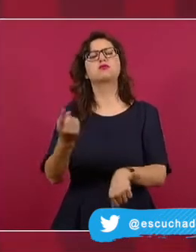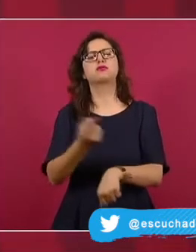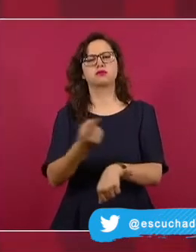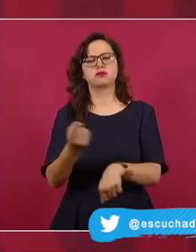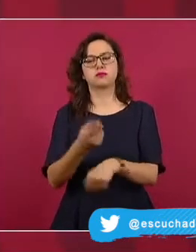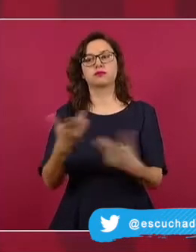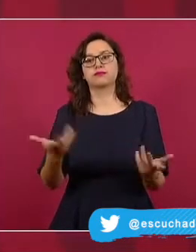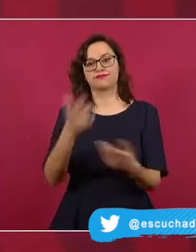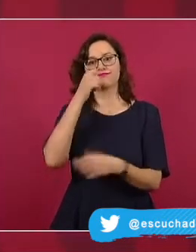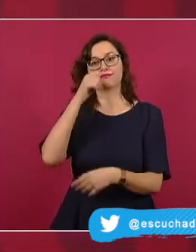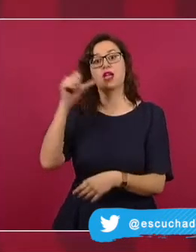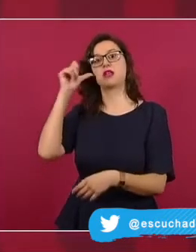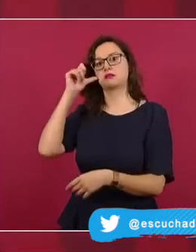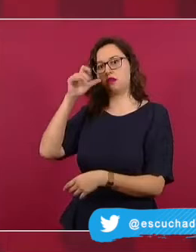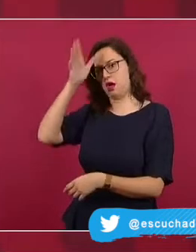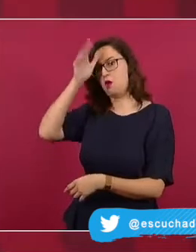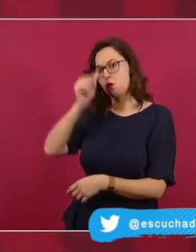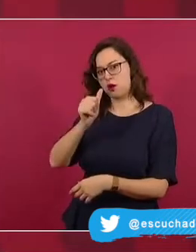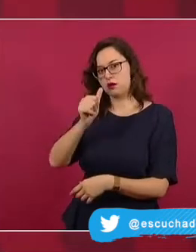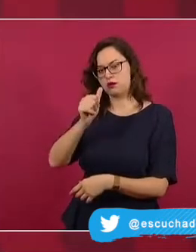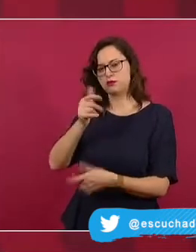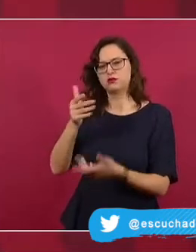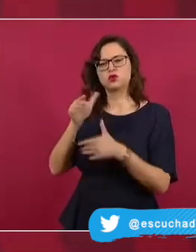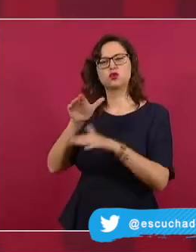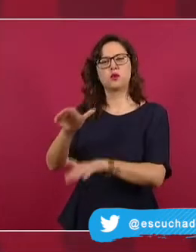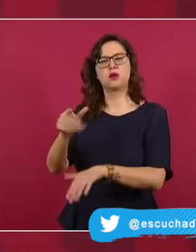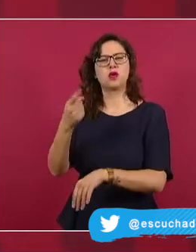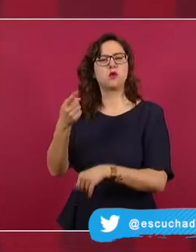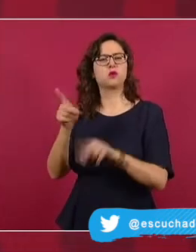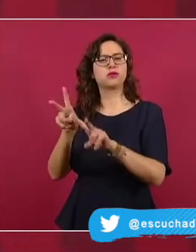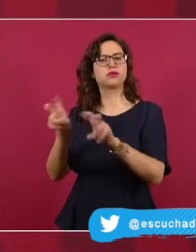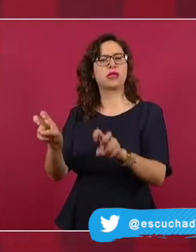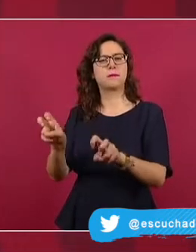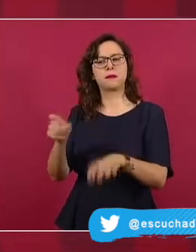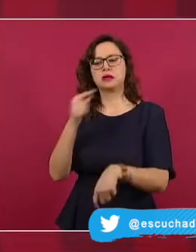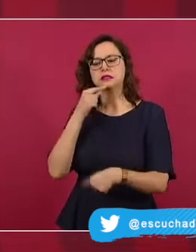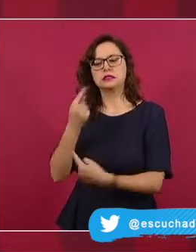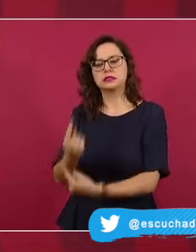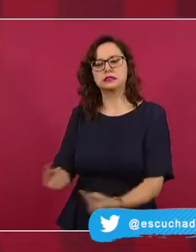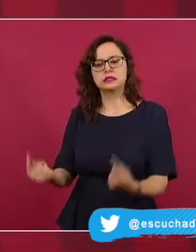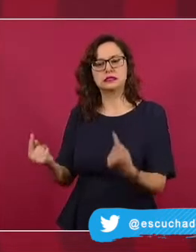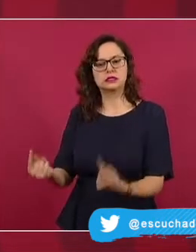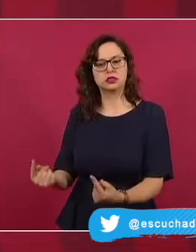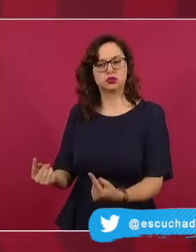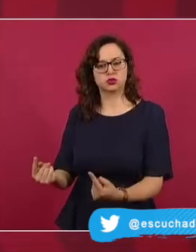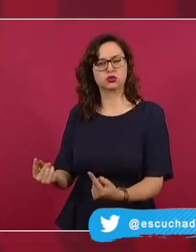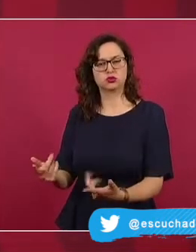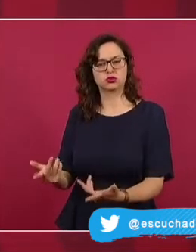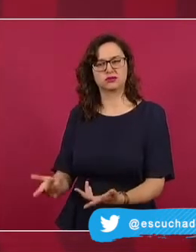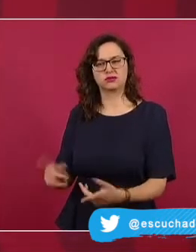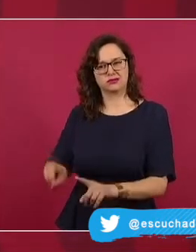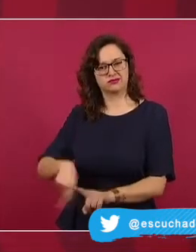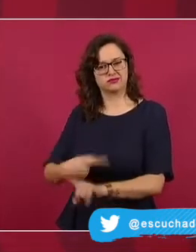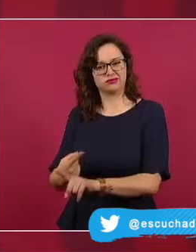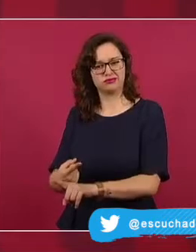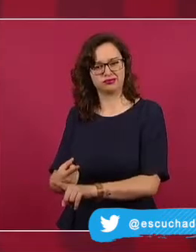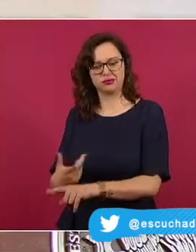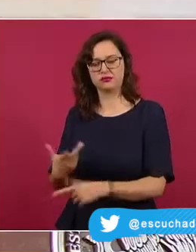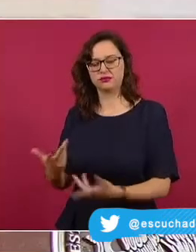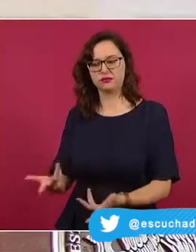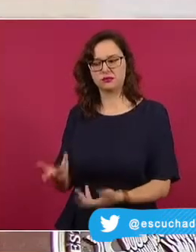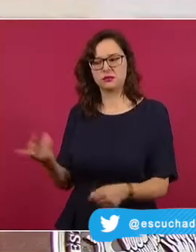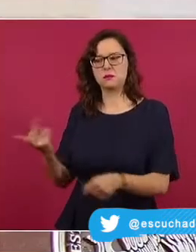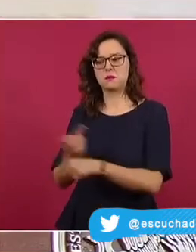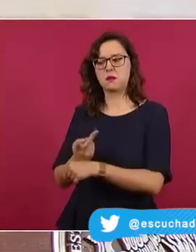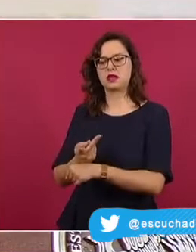Sobre la ocupación del AIFA, el presidente menciona que gracias al diálogo entre el gobierno federal y las líneas aéreas, se alcanzó un acuerdo